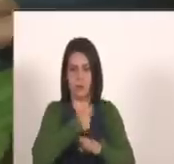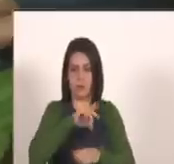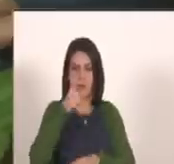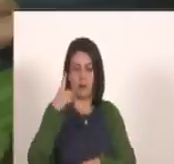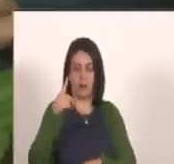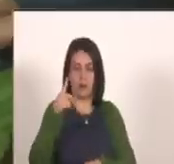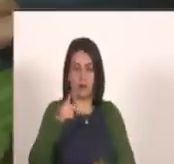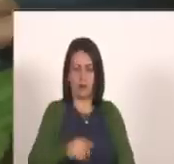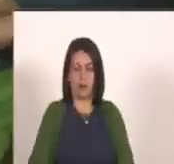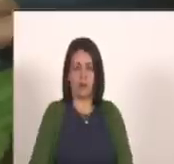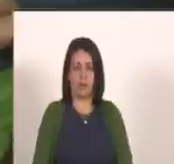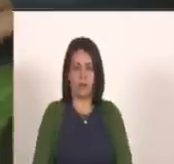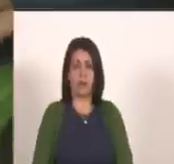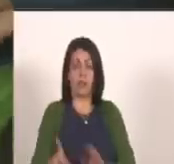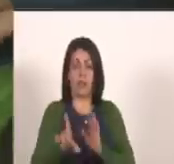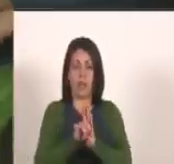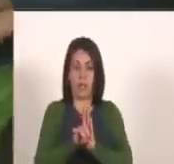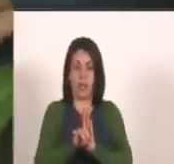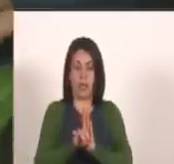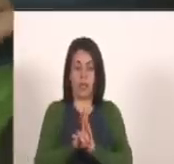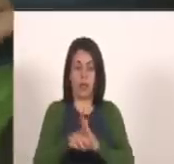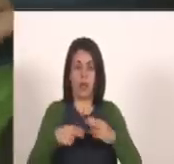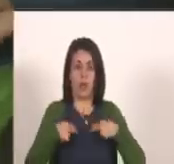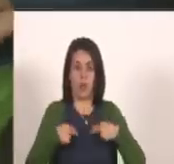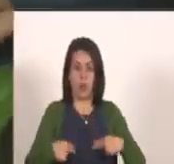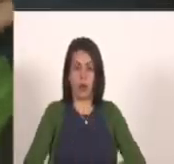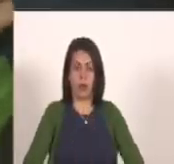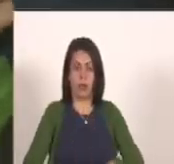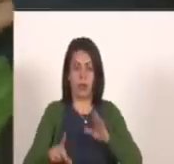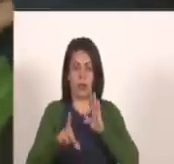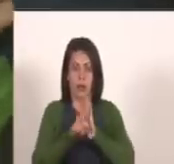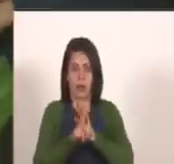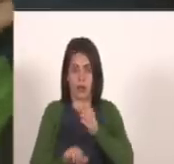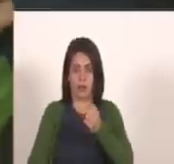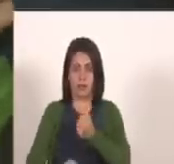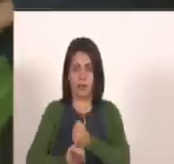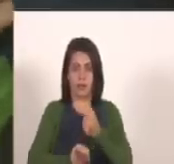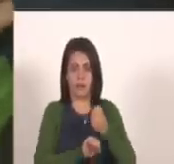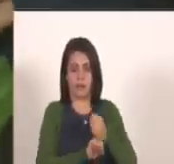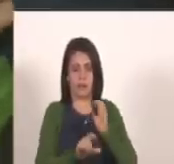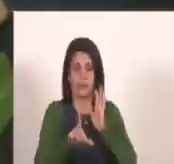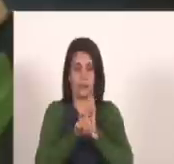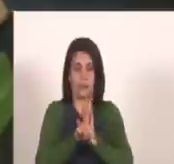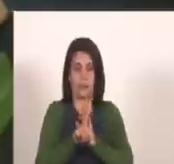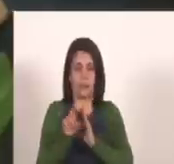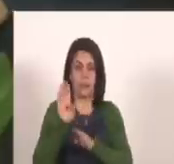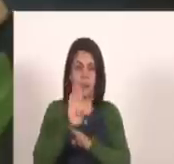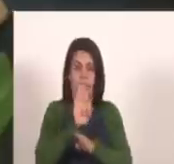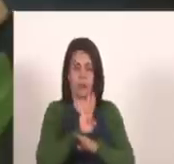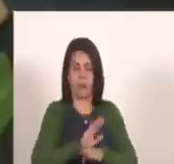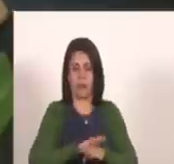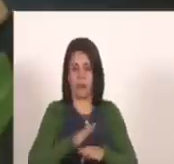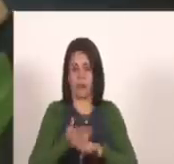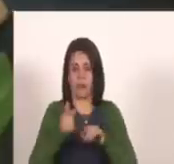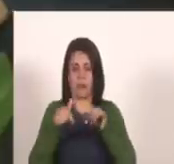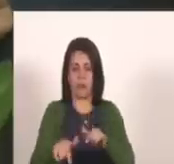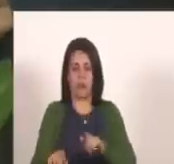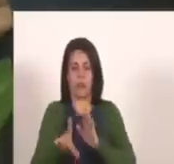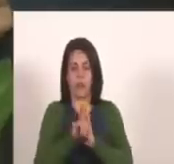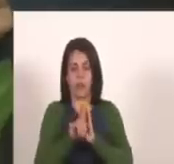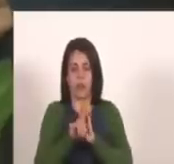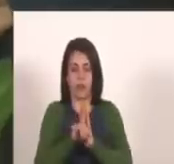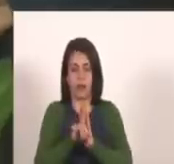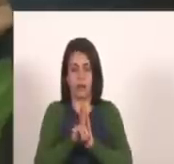nuestros derechos, unas leyes que son humanas, unas leyes solidarias, unas leyes protectoras,